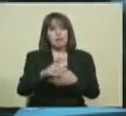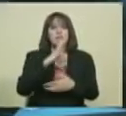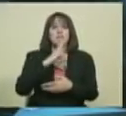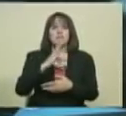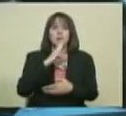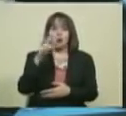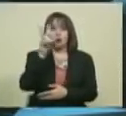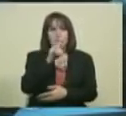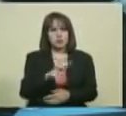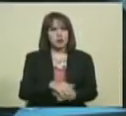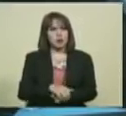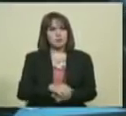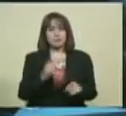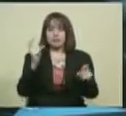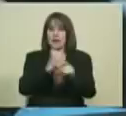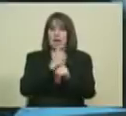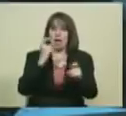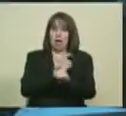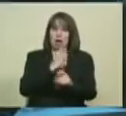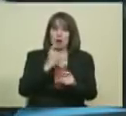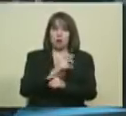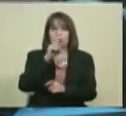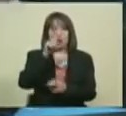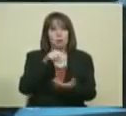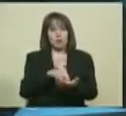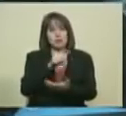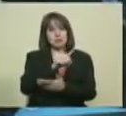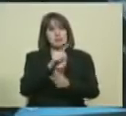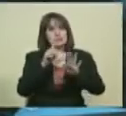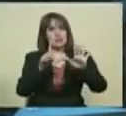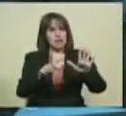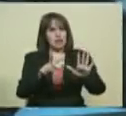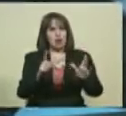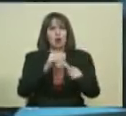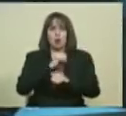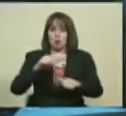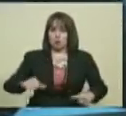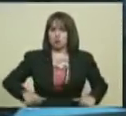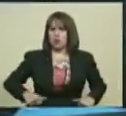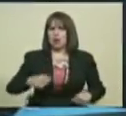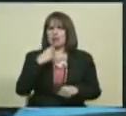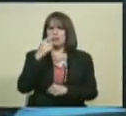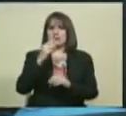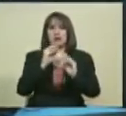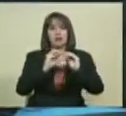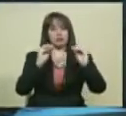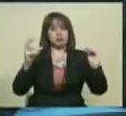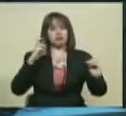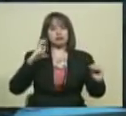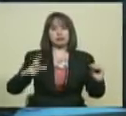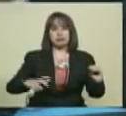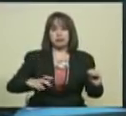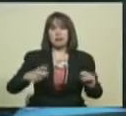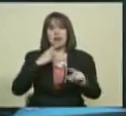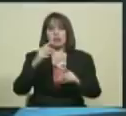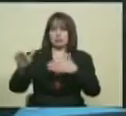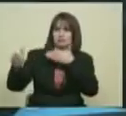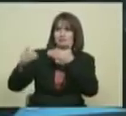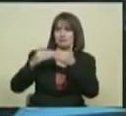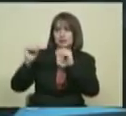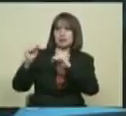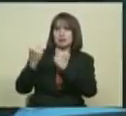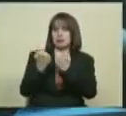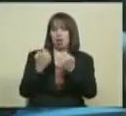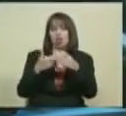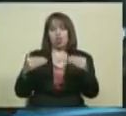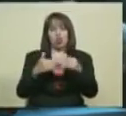Venezuela. Agosto de 2016, el Banco Novobanco de Portugal informa al país la imposibilidad de realizar operaciones en